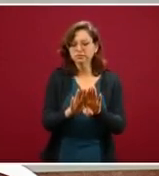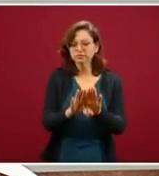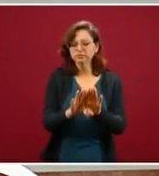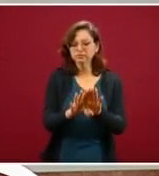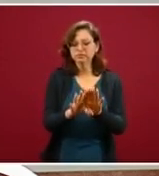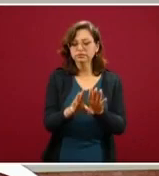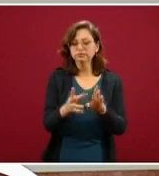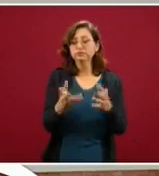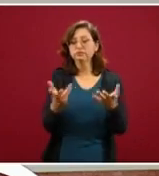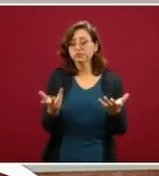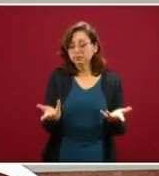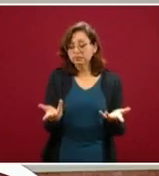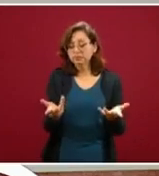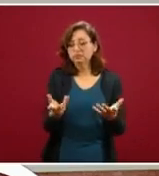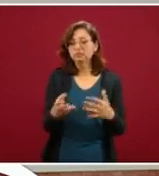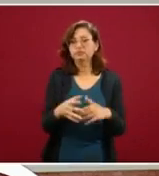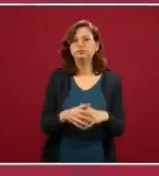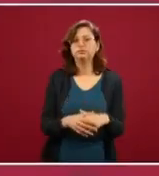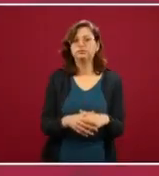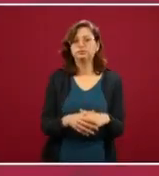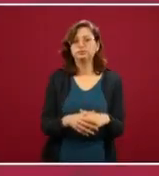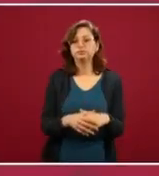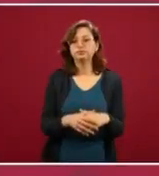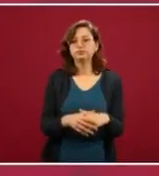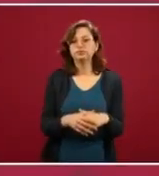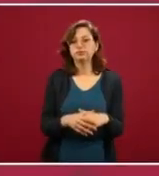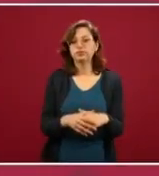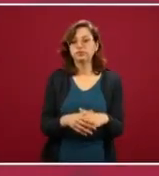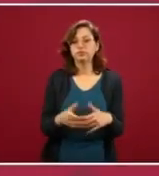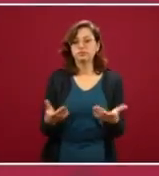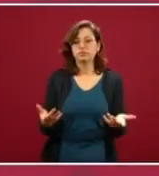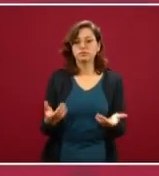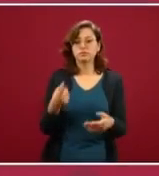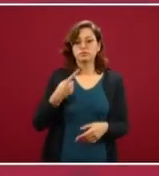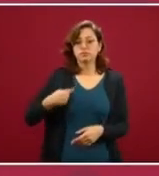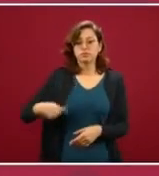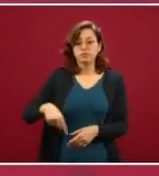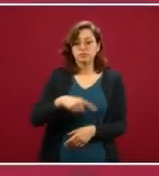Y que evitáramos nosotros tener